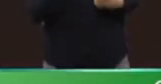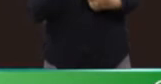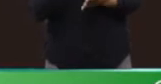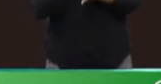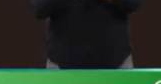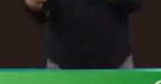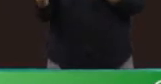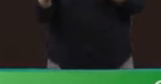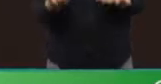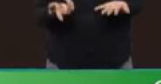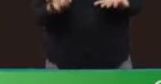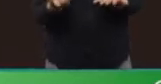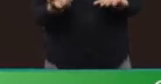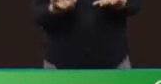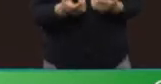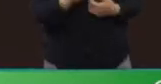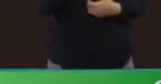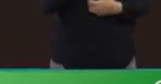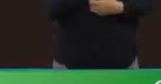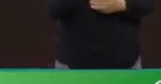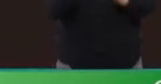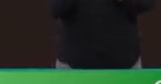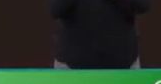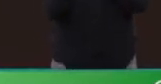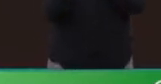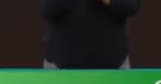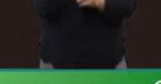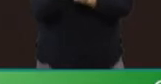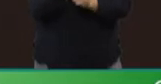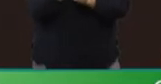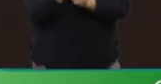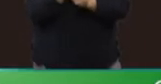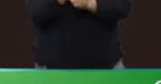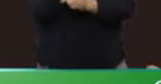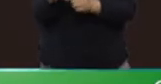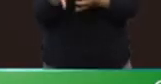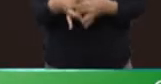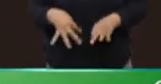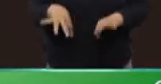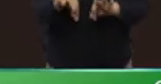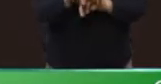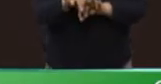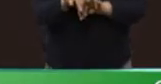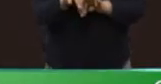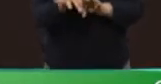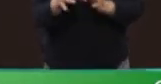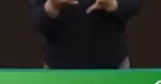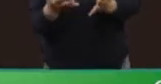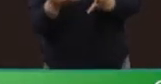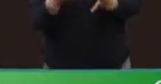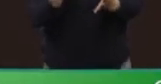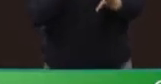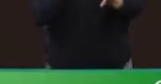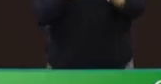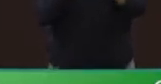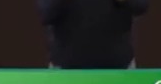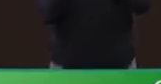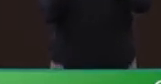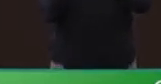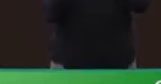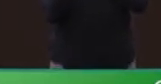ciudadanos También es importante que este artículo cuarto ha dejado quizá de lado ciertos puntos